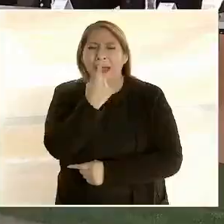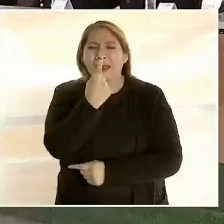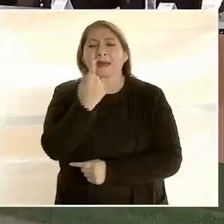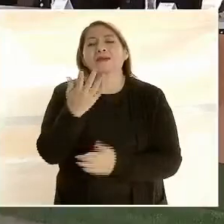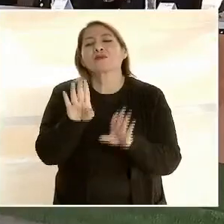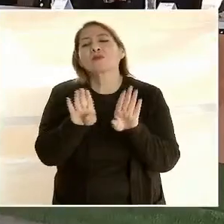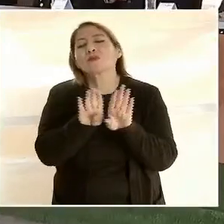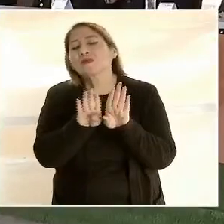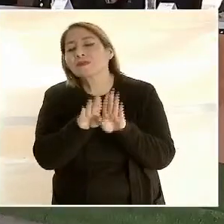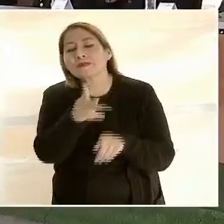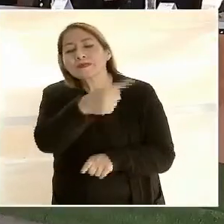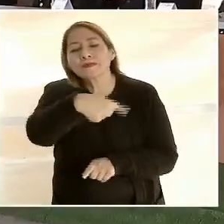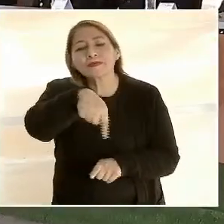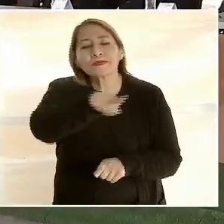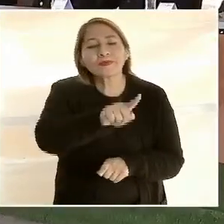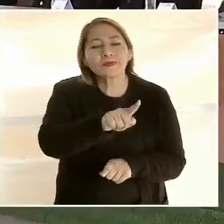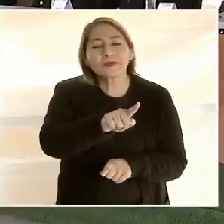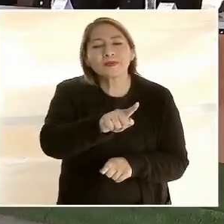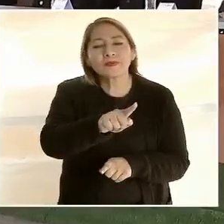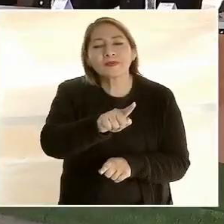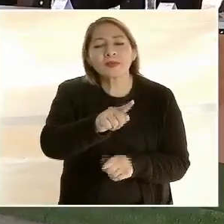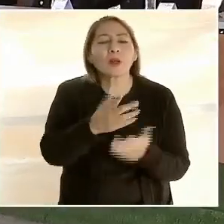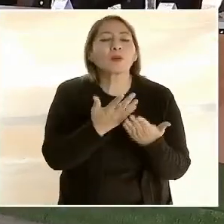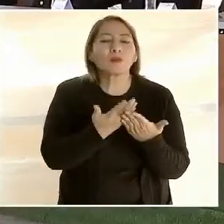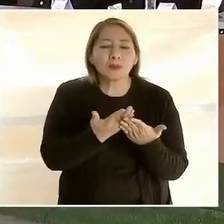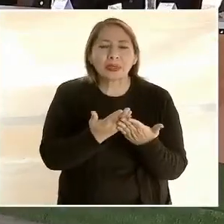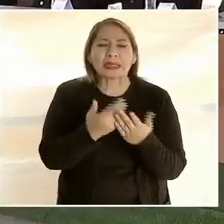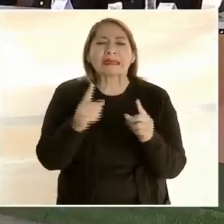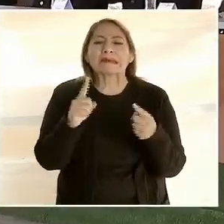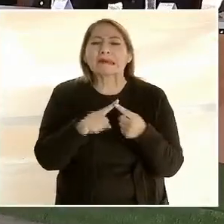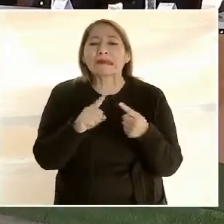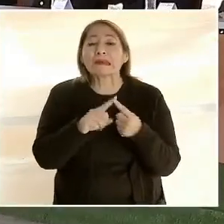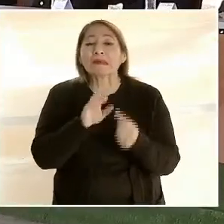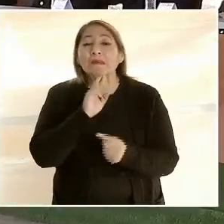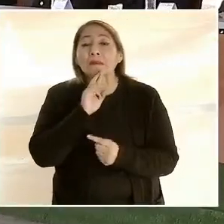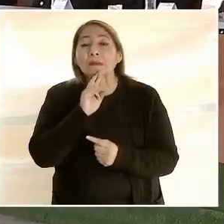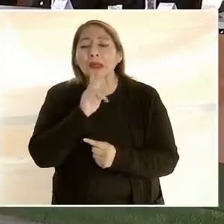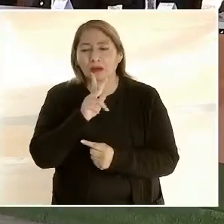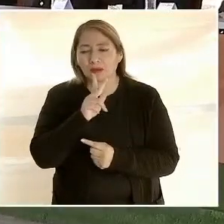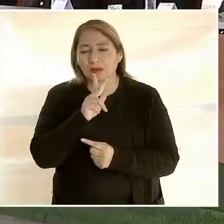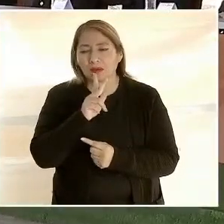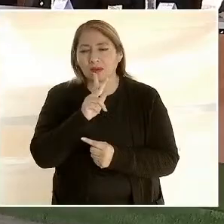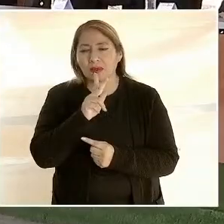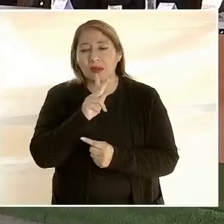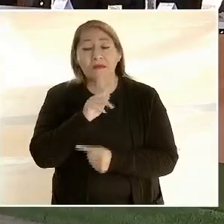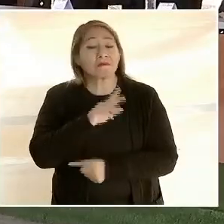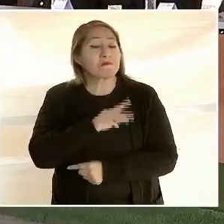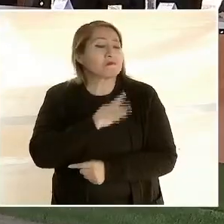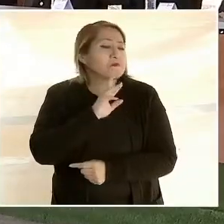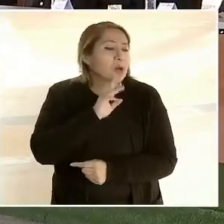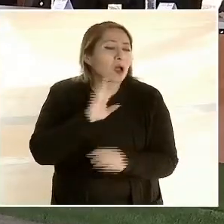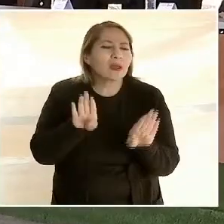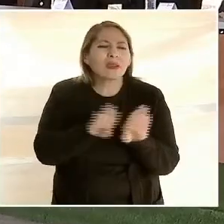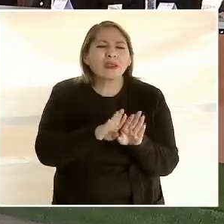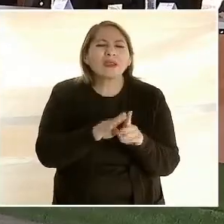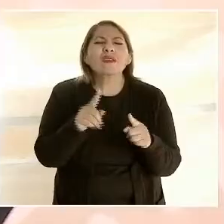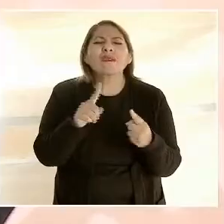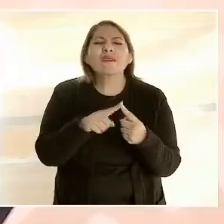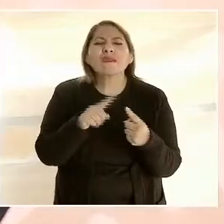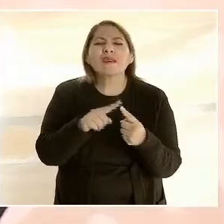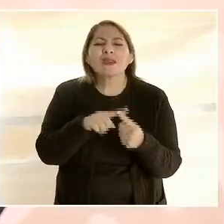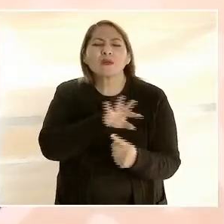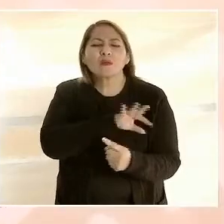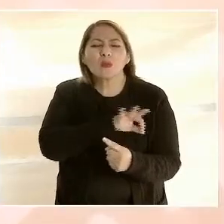transformar, no hay mejor aliado que se oiga bien y que se oiga